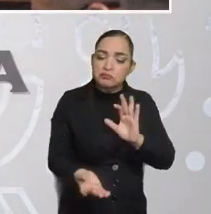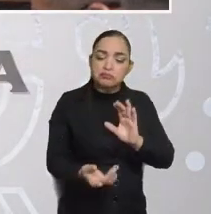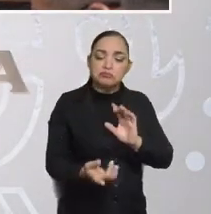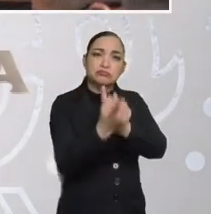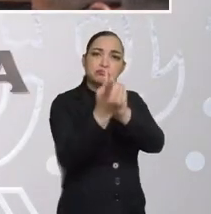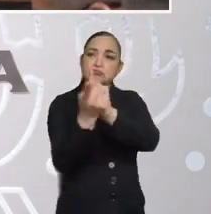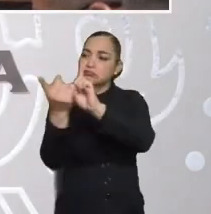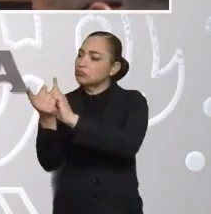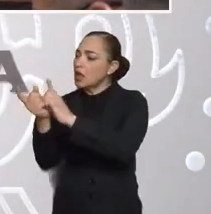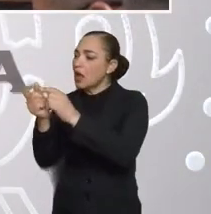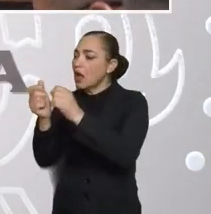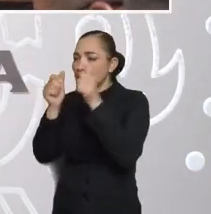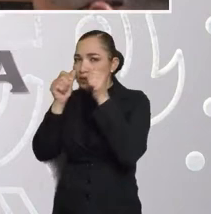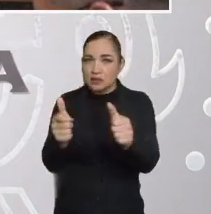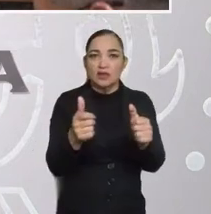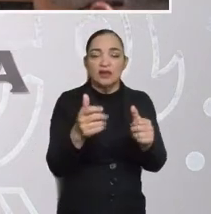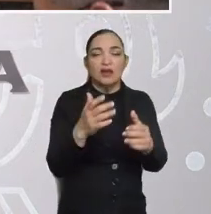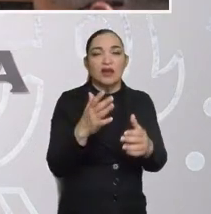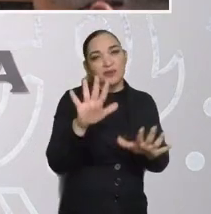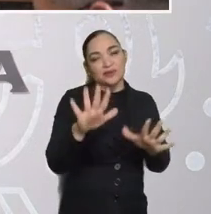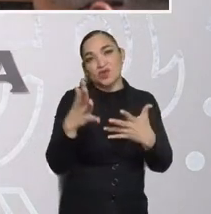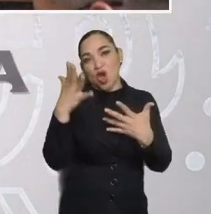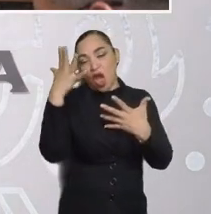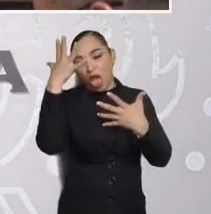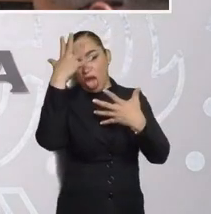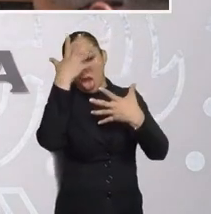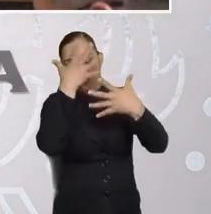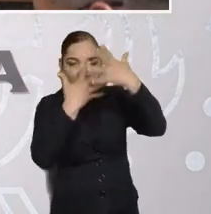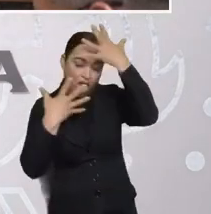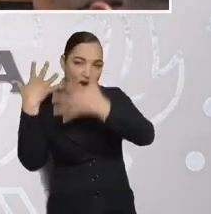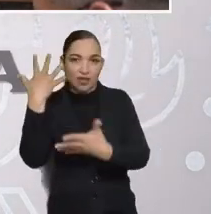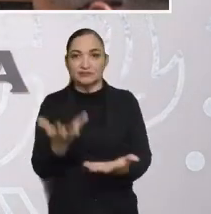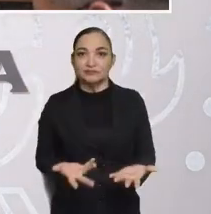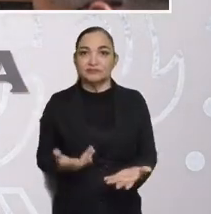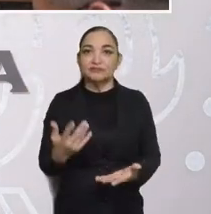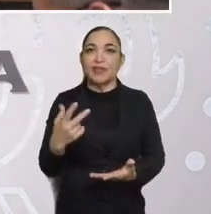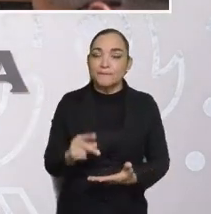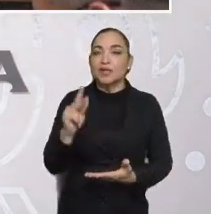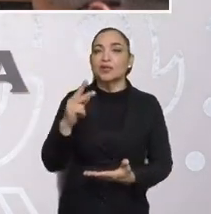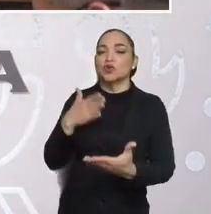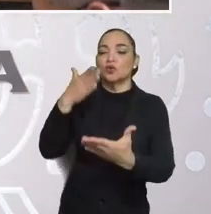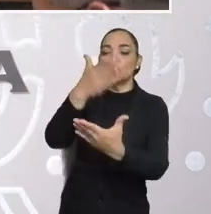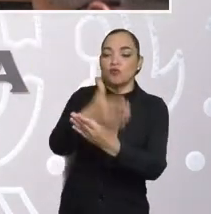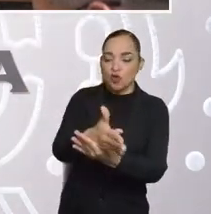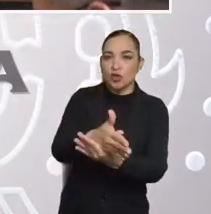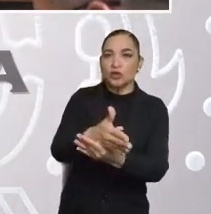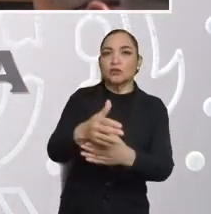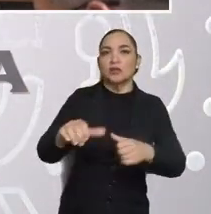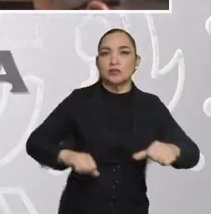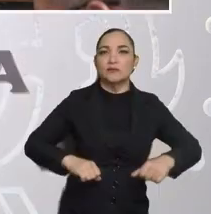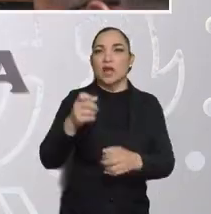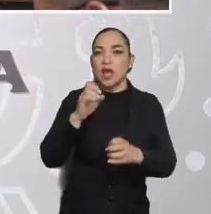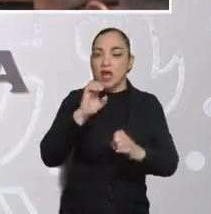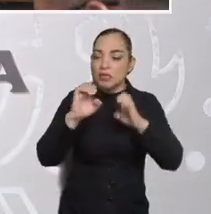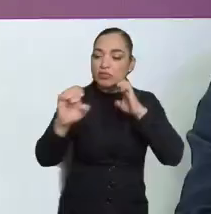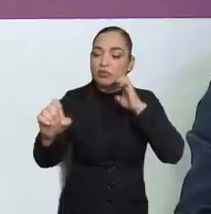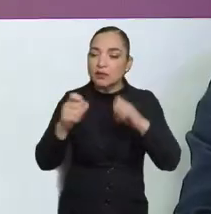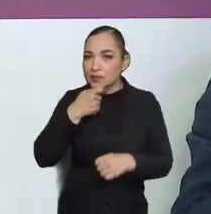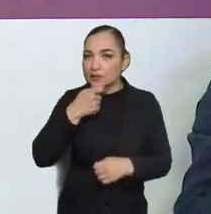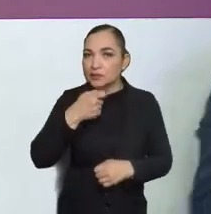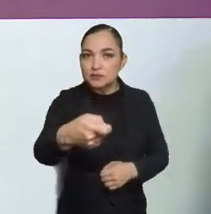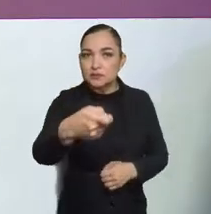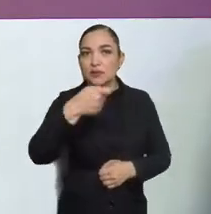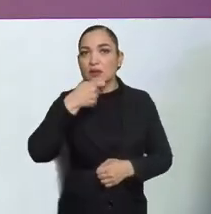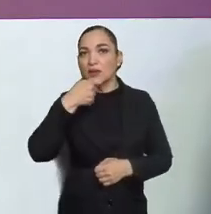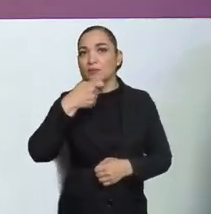Ya me tiene hasta mareado. Pero si entro a un evento, me entrevistan. Y en el término